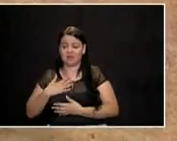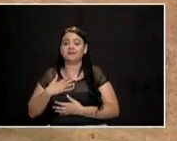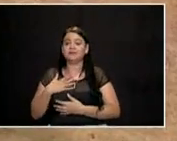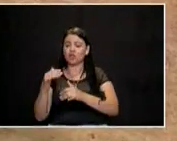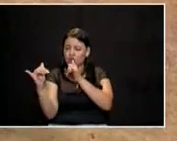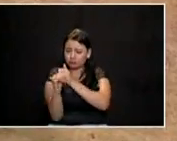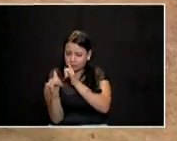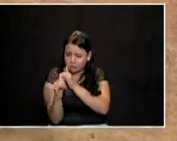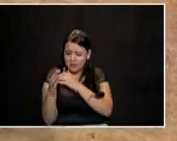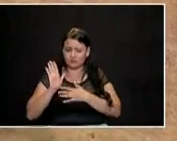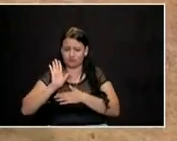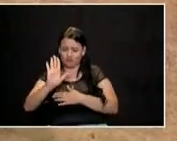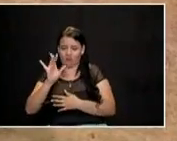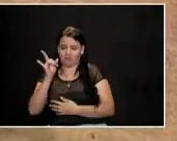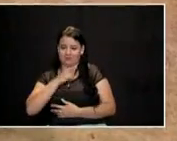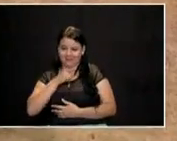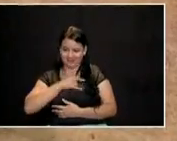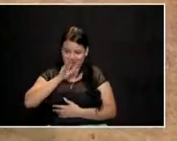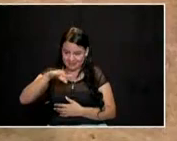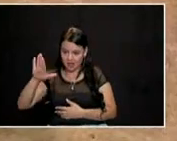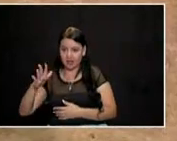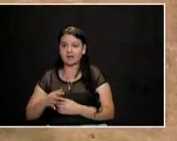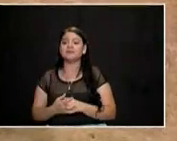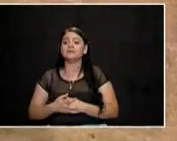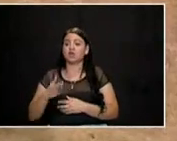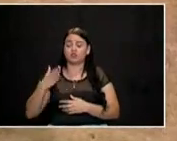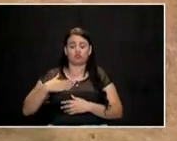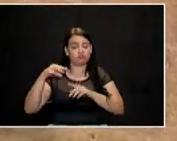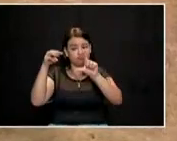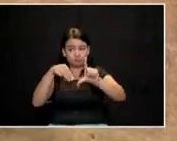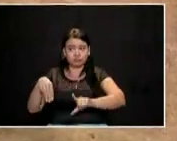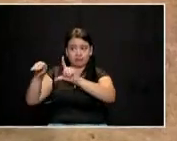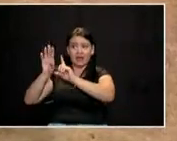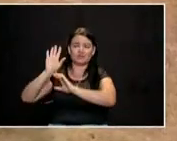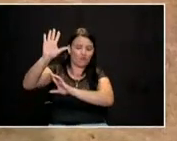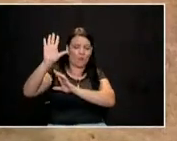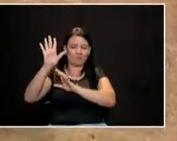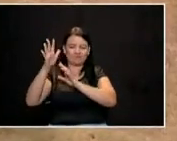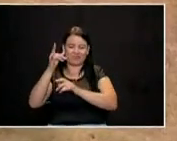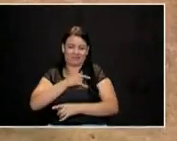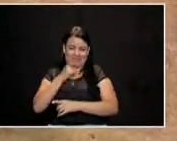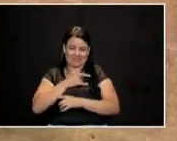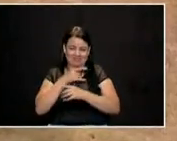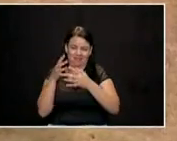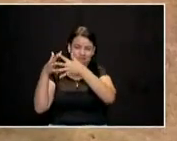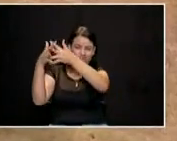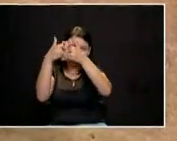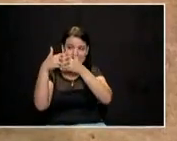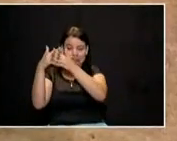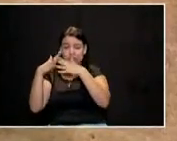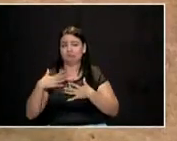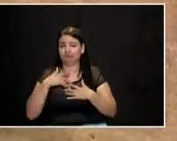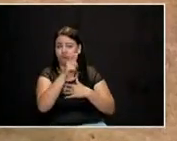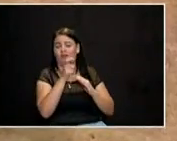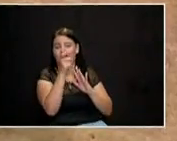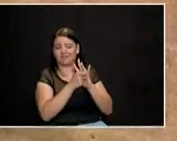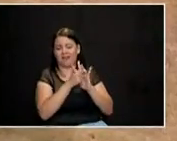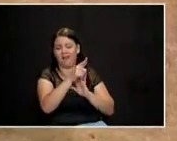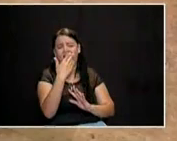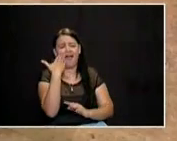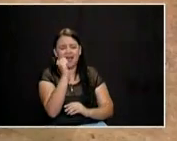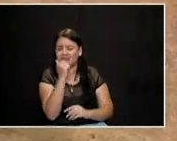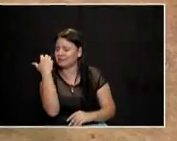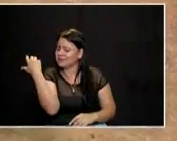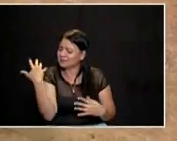de Antioquia, magíster en Administración de Negocios de Boston University. Tengo la fortuna de estar casado con una mujer maravillosa a la que amo, a Diana, con